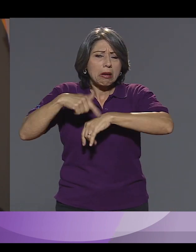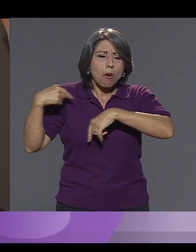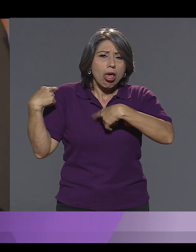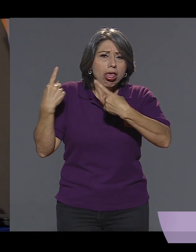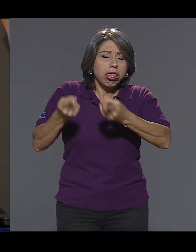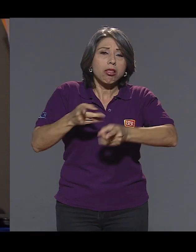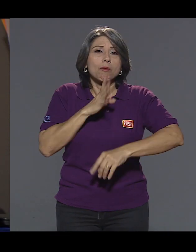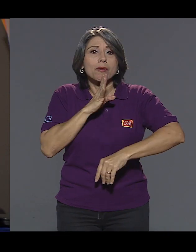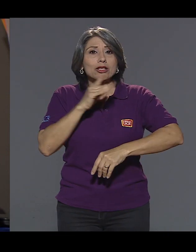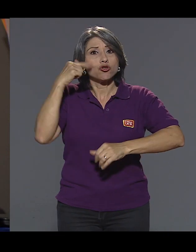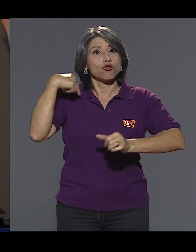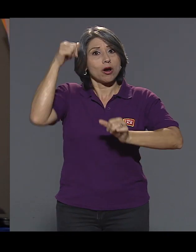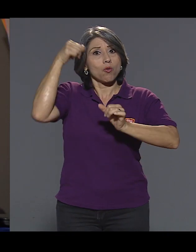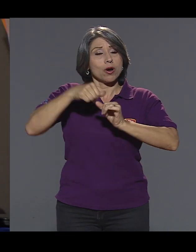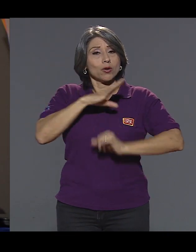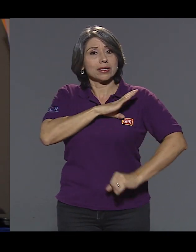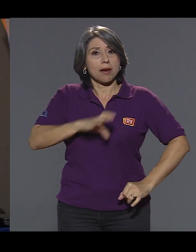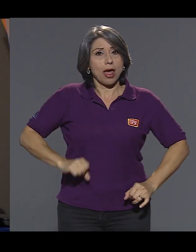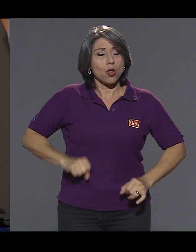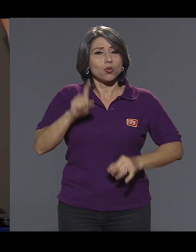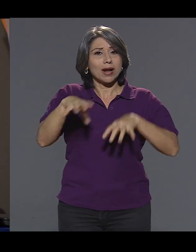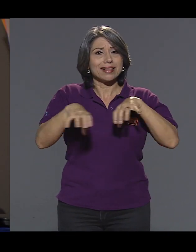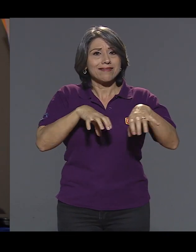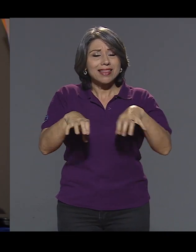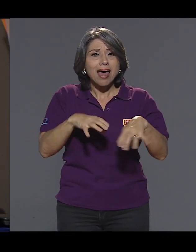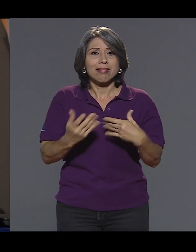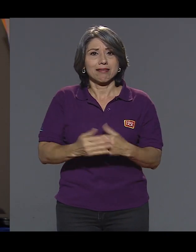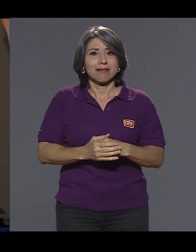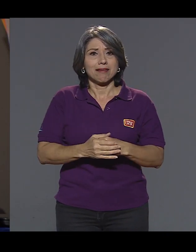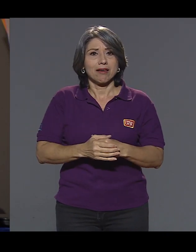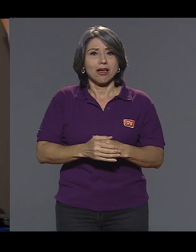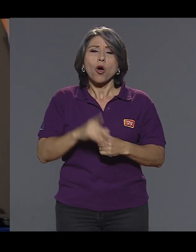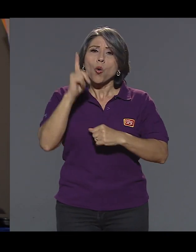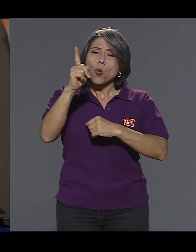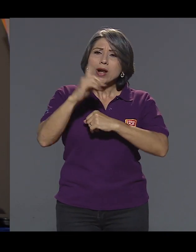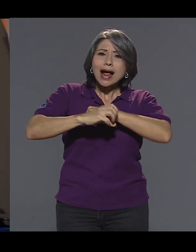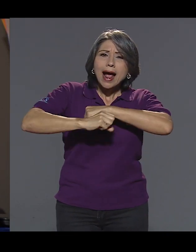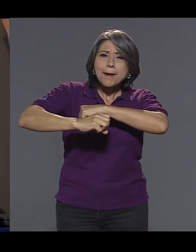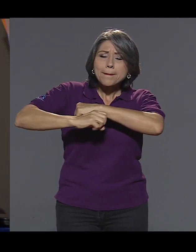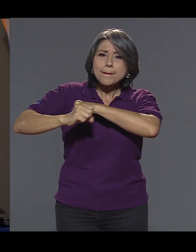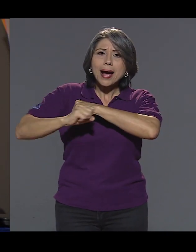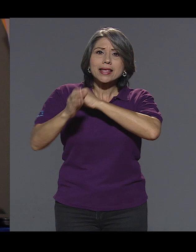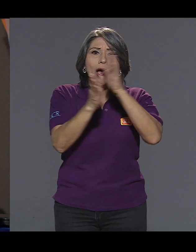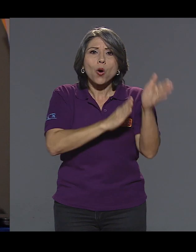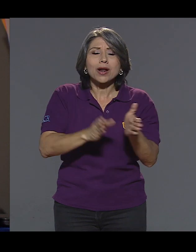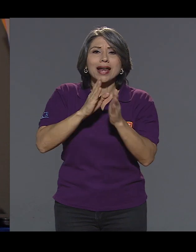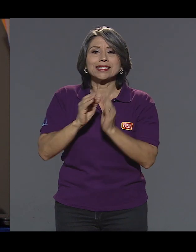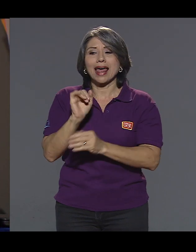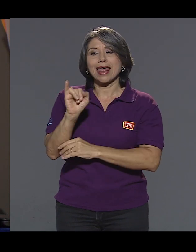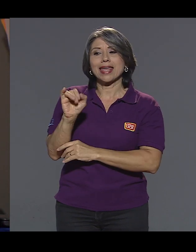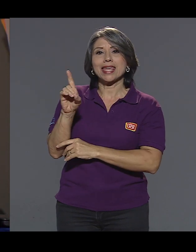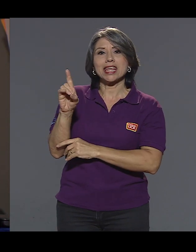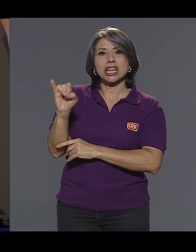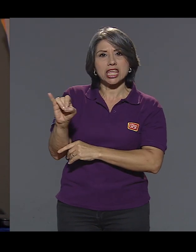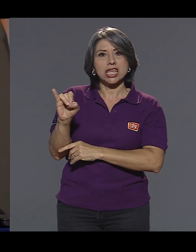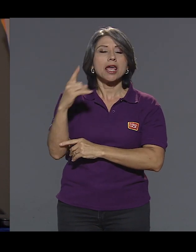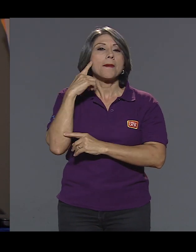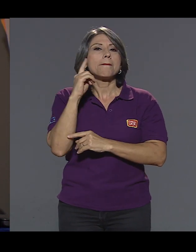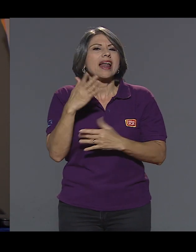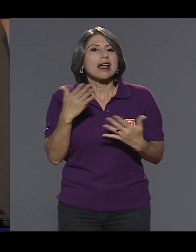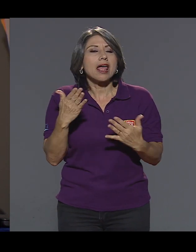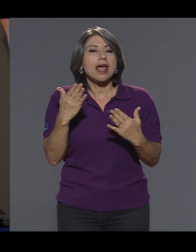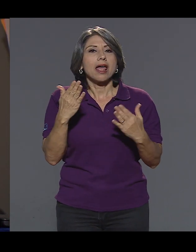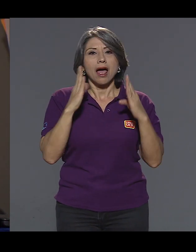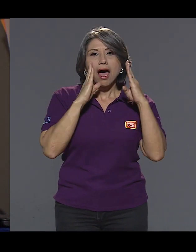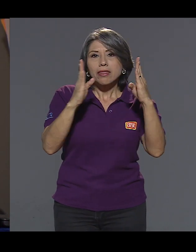una actividad en El Salvador y una campaña organizada precisamente por el IDI para atender las necesidades